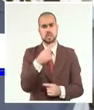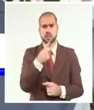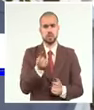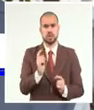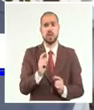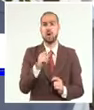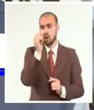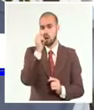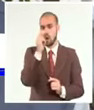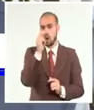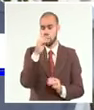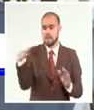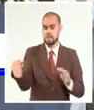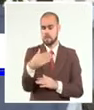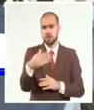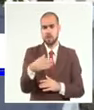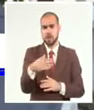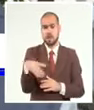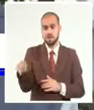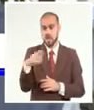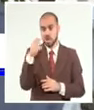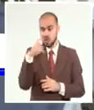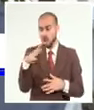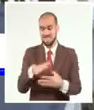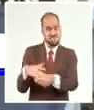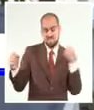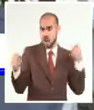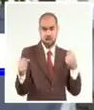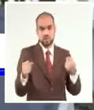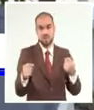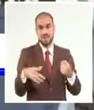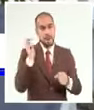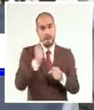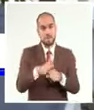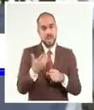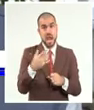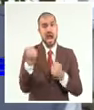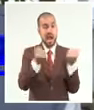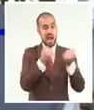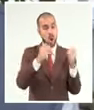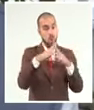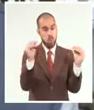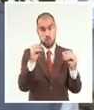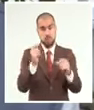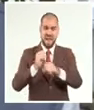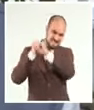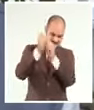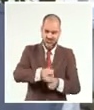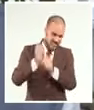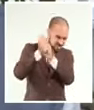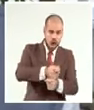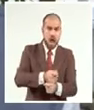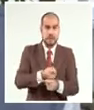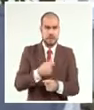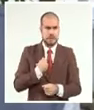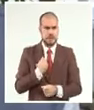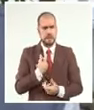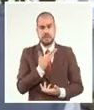el lado mío con un bastón y se lo quité de la mano y le llegué al carro. Una cosa que me ha dolido mucho, porque